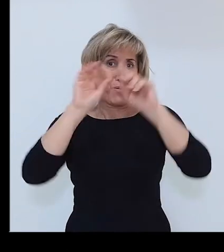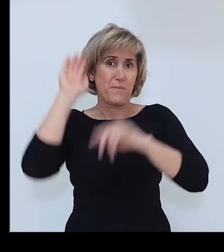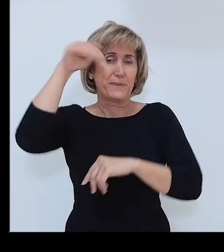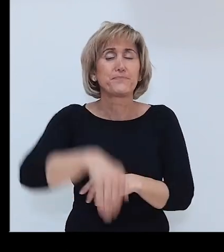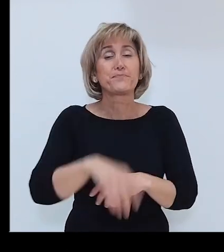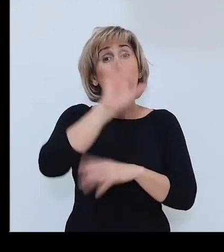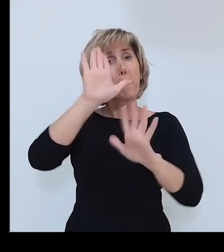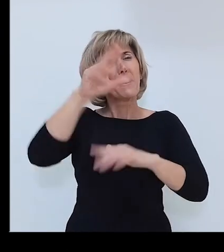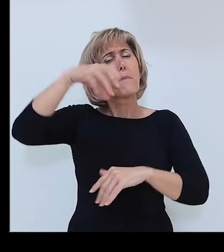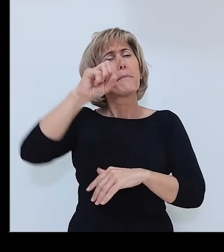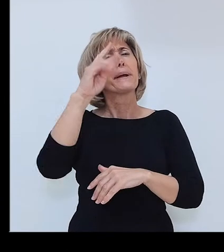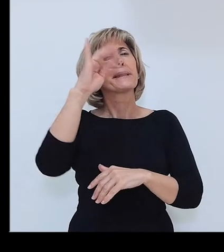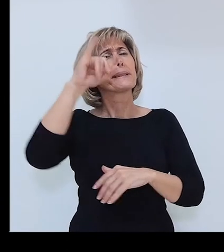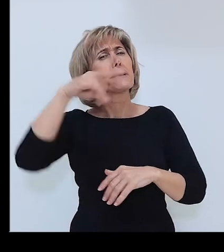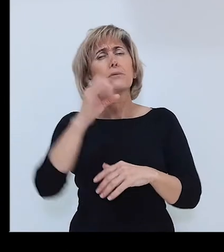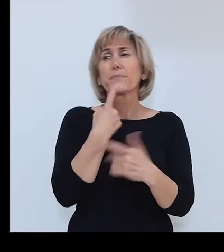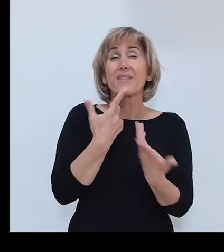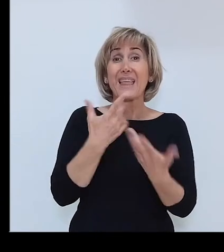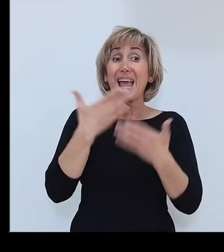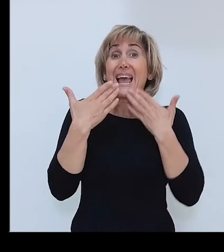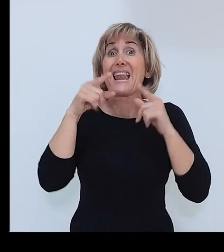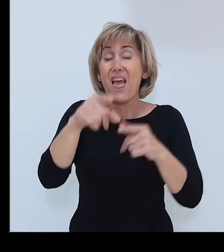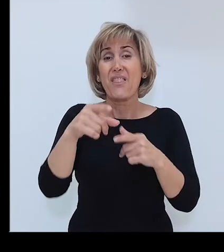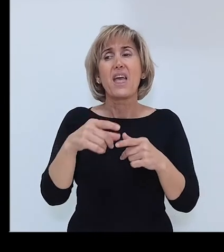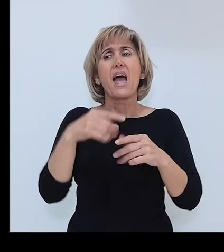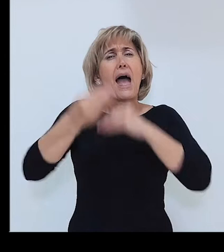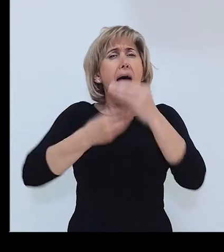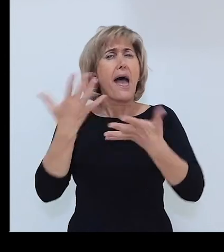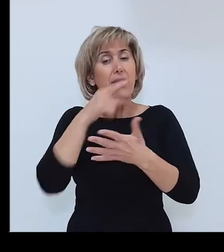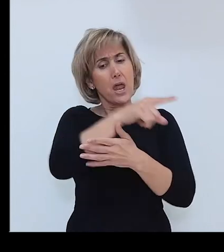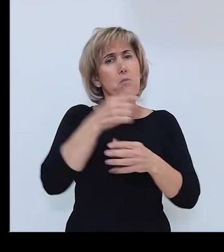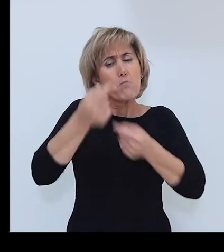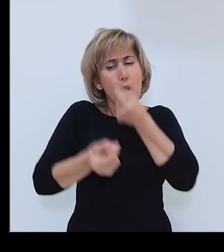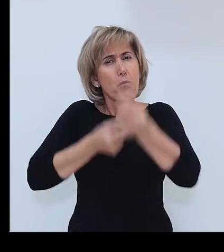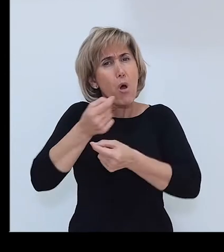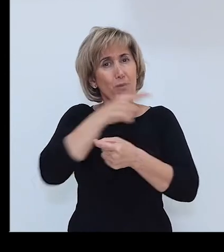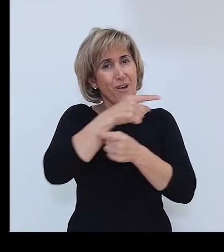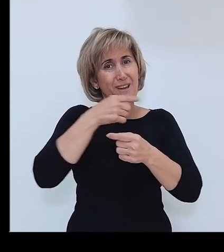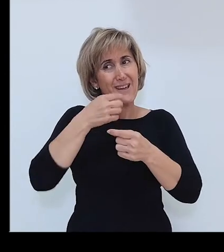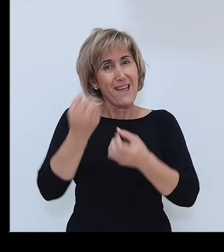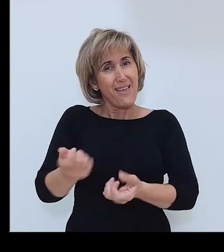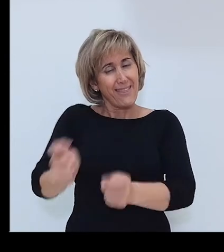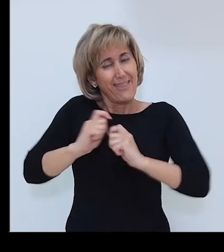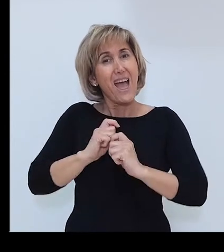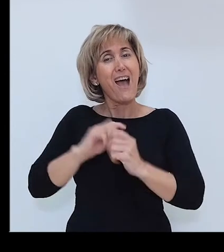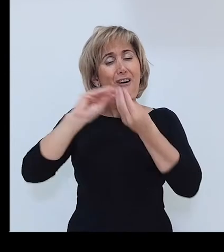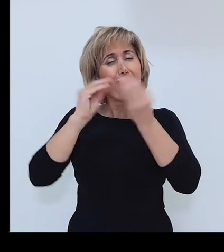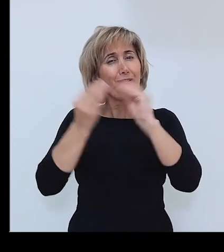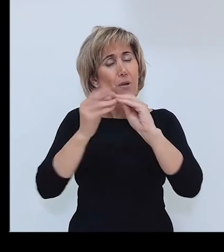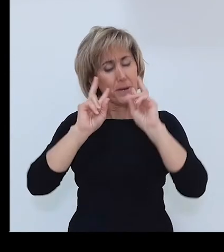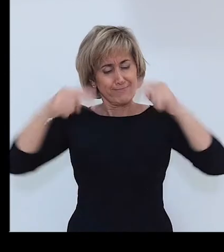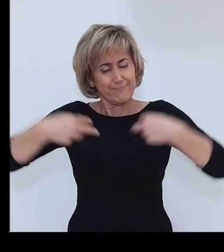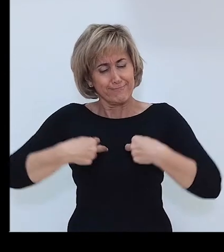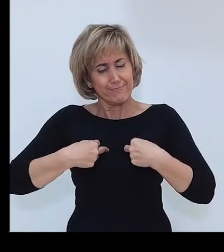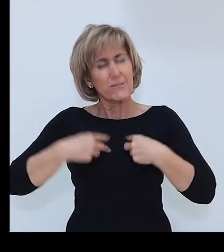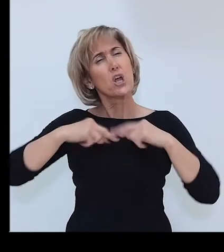que gracias a eso dejó de vegetar y empezó a vivir, porque eso la obligó a redefinirse